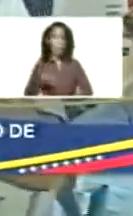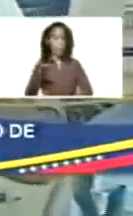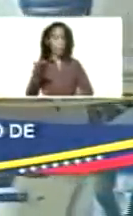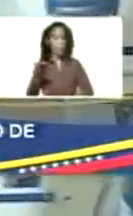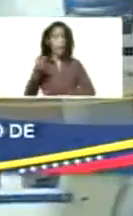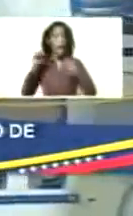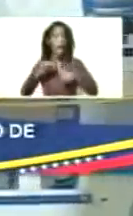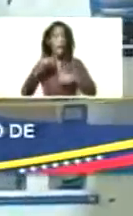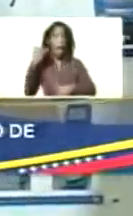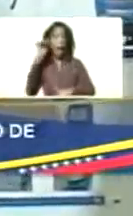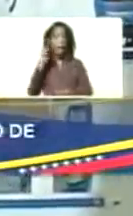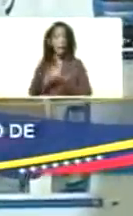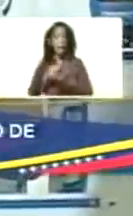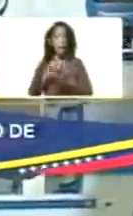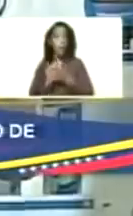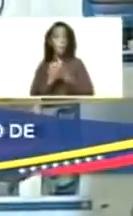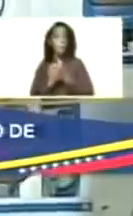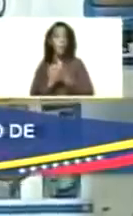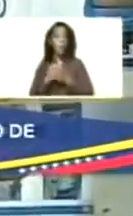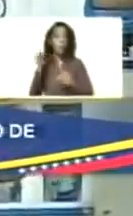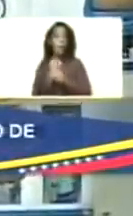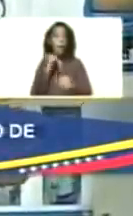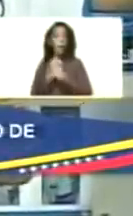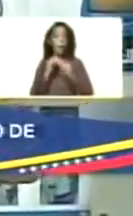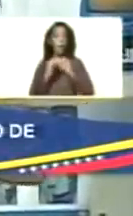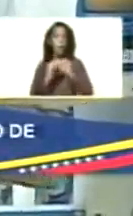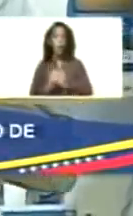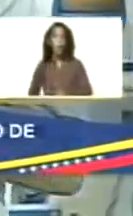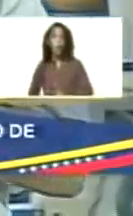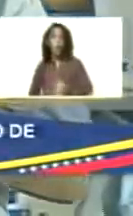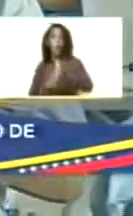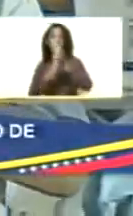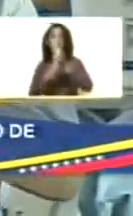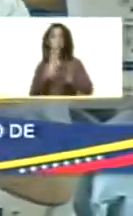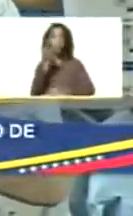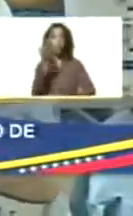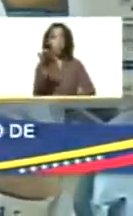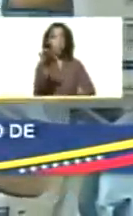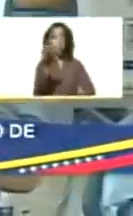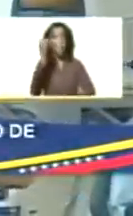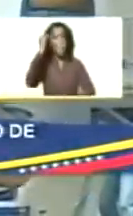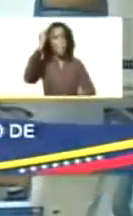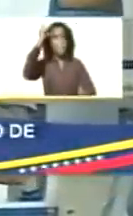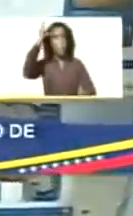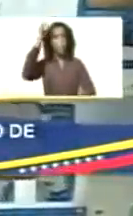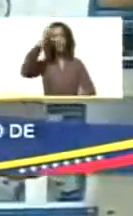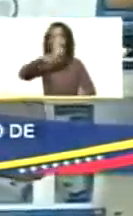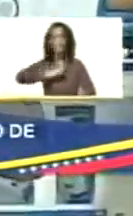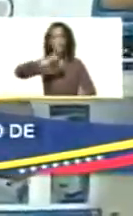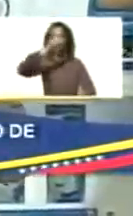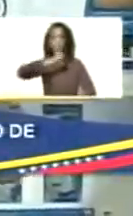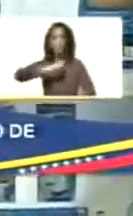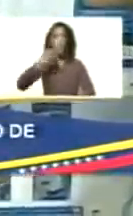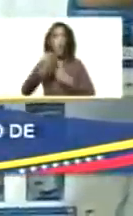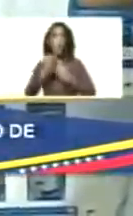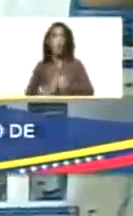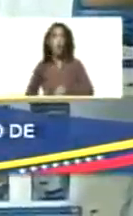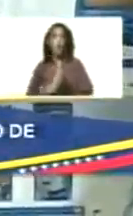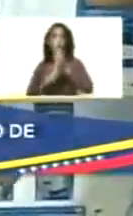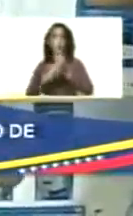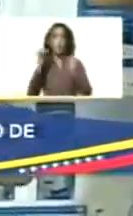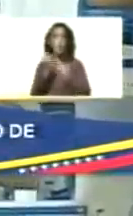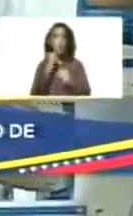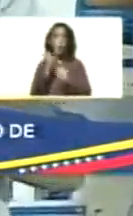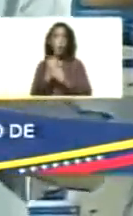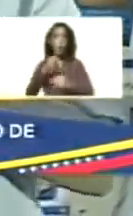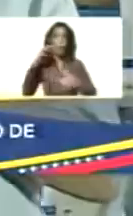se encuentran nuestros compañeros trabajadores que han seguido el liderazgo suyo, su capacidad de resistencia como líder de la clase obrera del